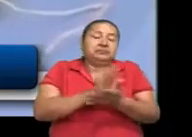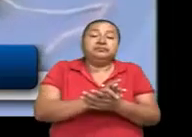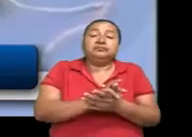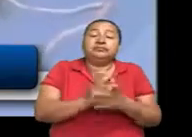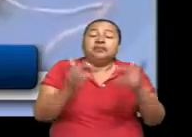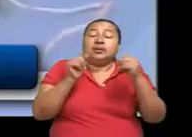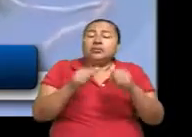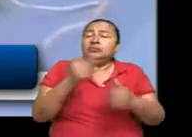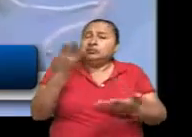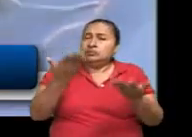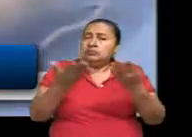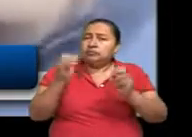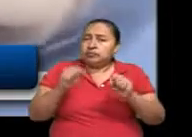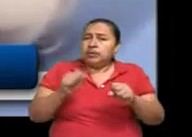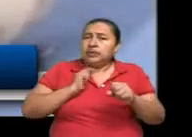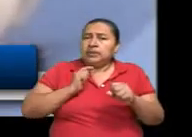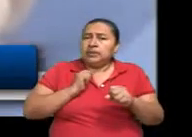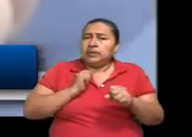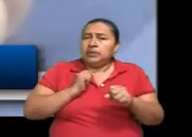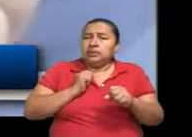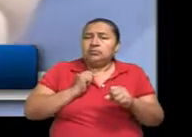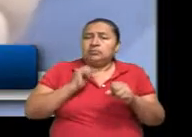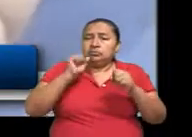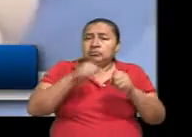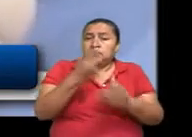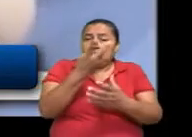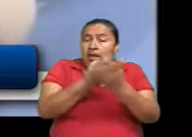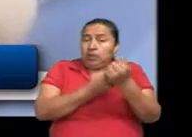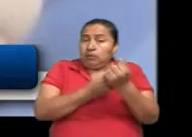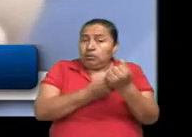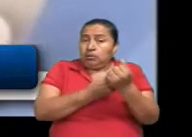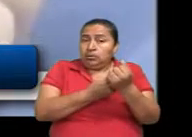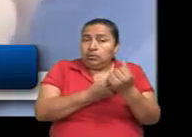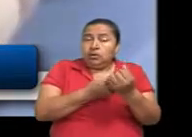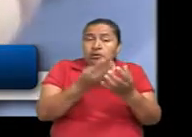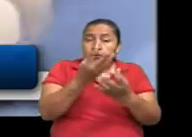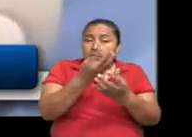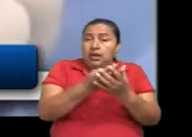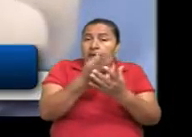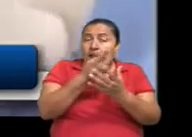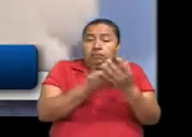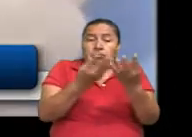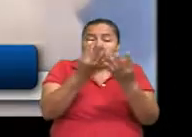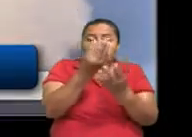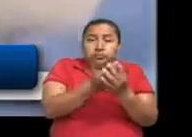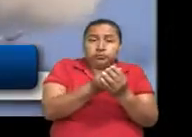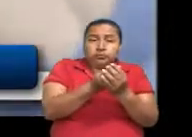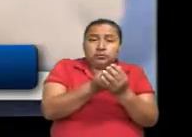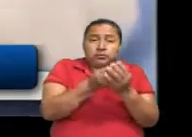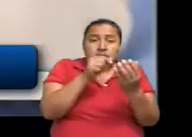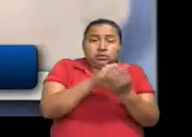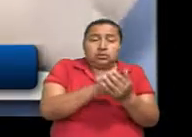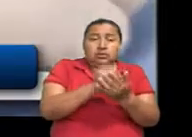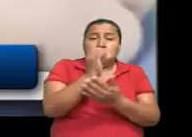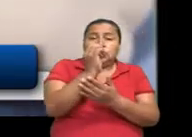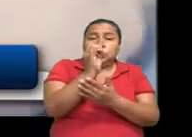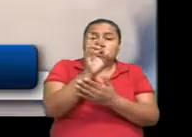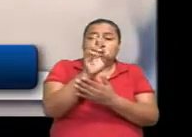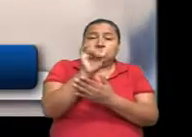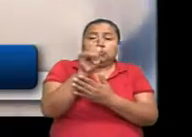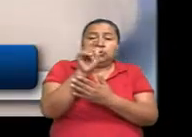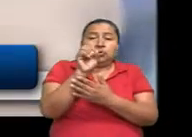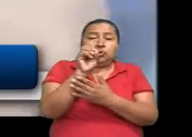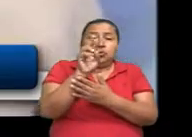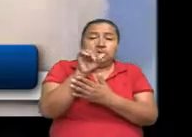también, doctora, que los dos testículos no bajen. Eso se llama clitorquidia bilateral. Exactamente. ¿Por qué